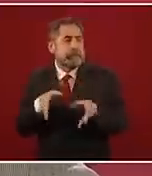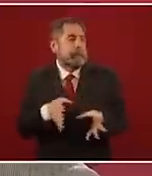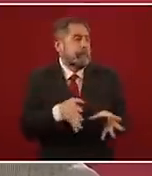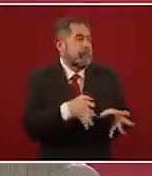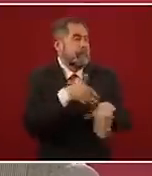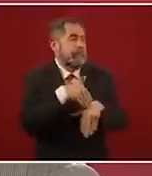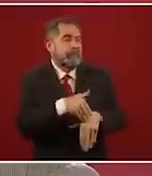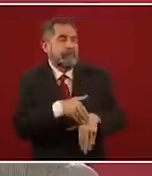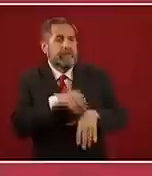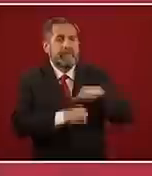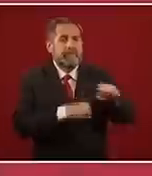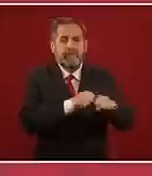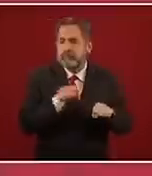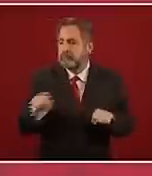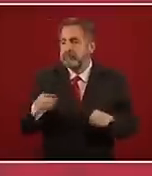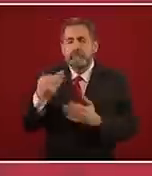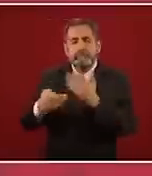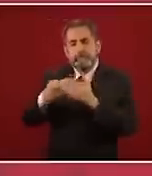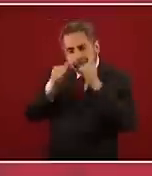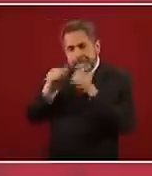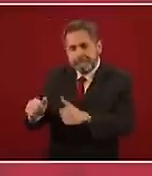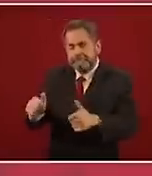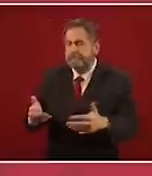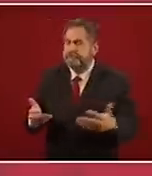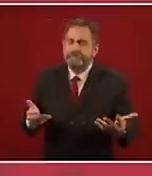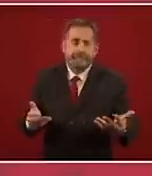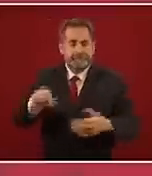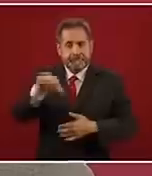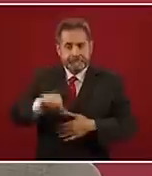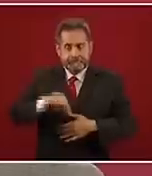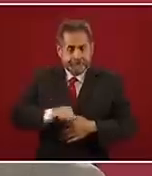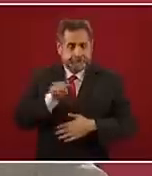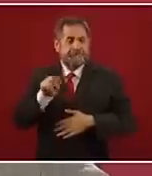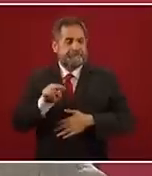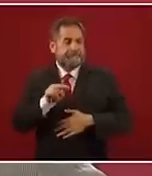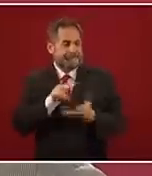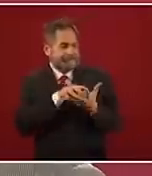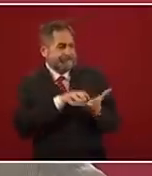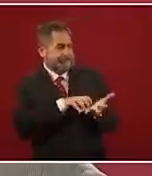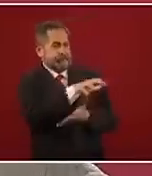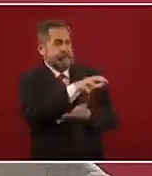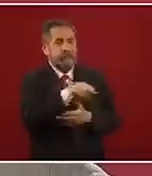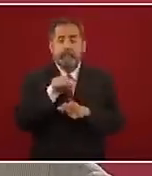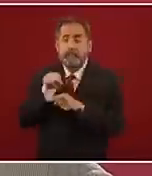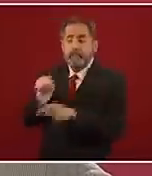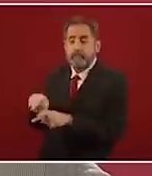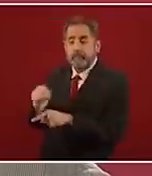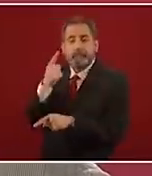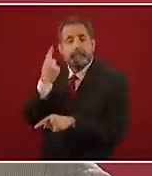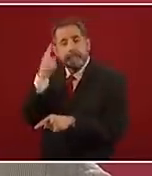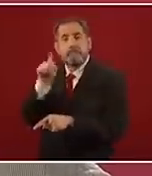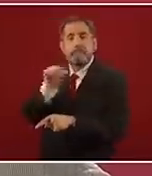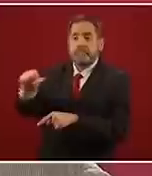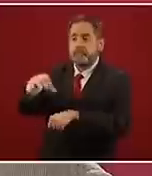la libre desarrollo del mercado. Entonces, por eso hoy lo vemos, hoy que vemos con mucha claridad que